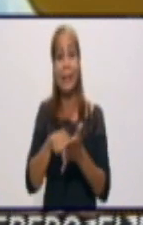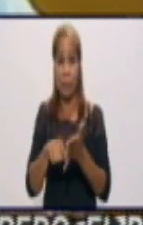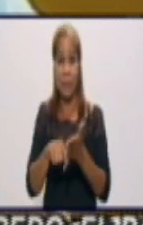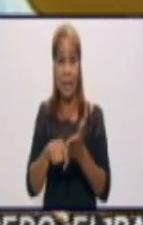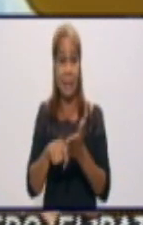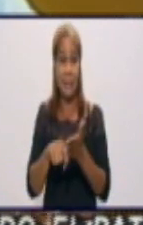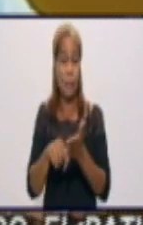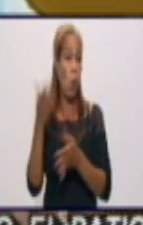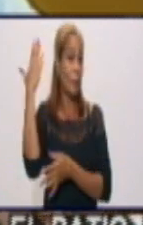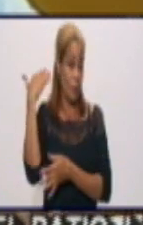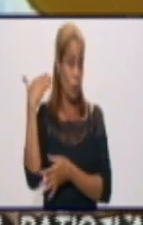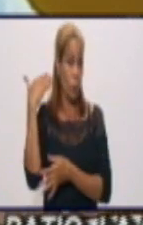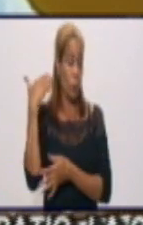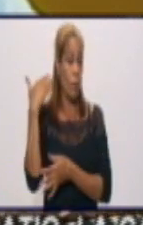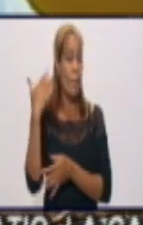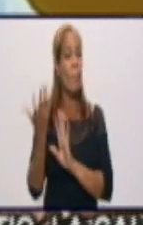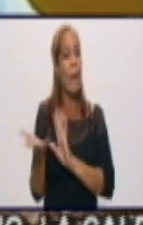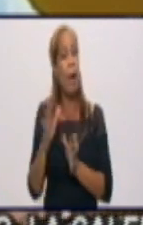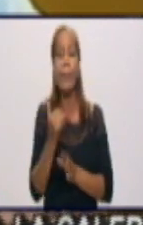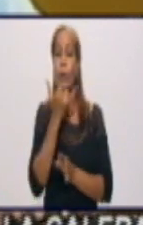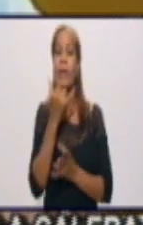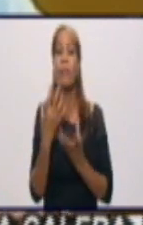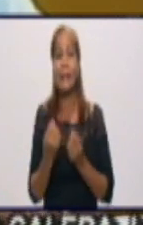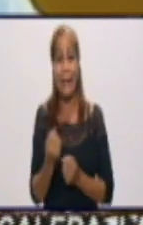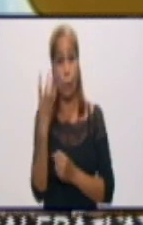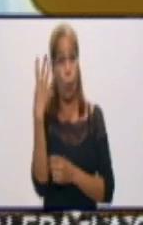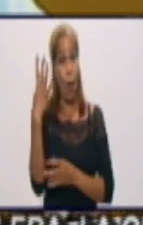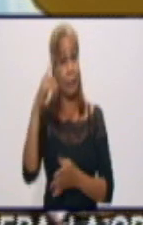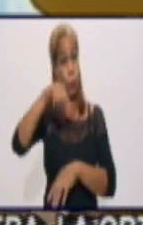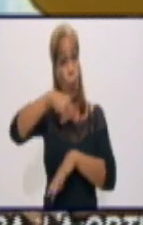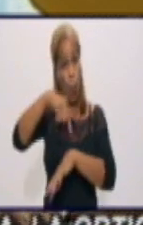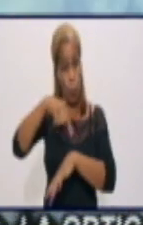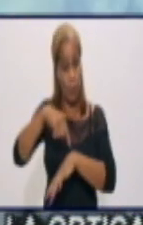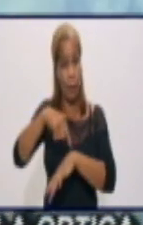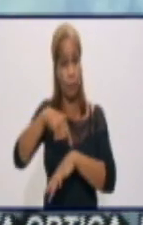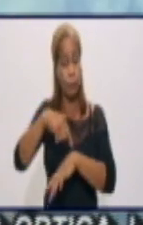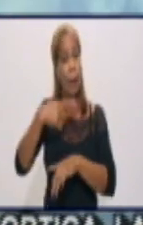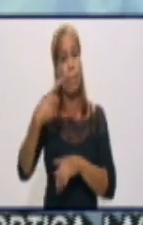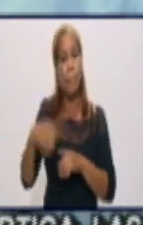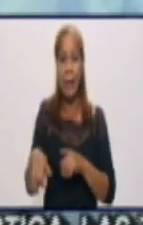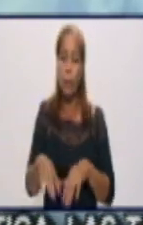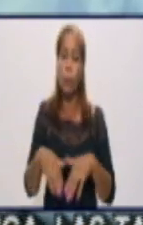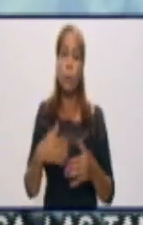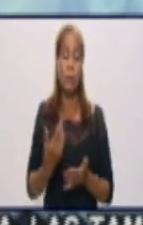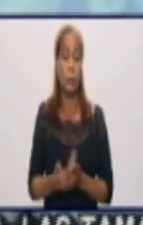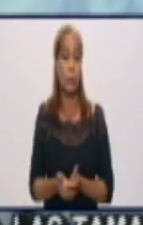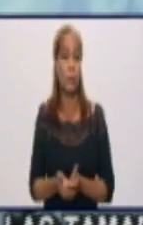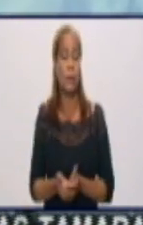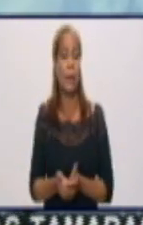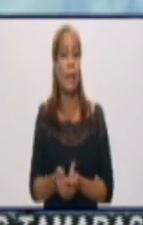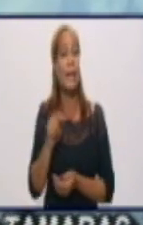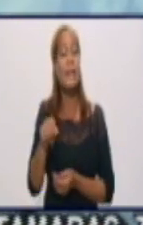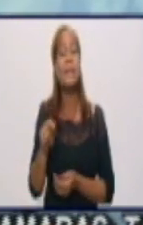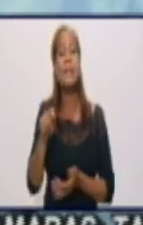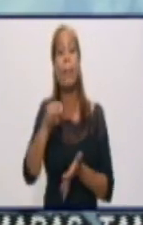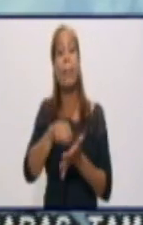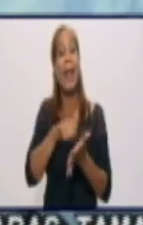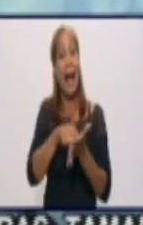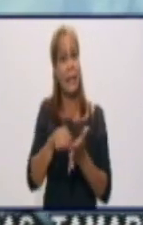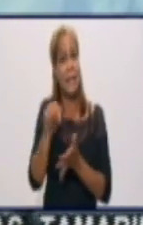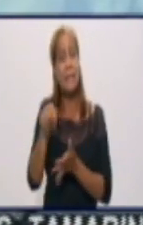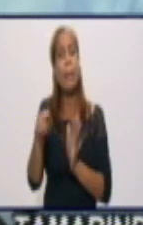circuitos en base a unos 15 megas de afectación como es de entender si llegamos a casi 30 de esa esa programación en los bloques es